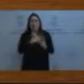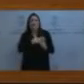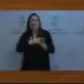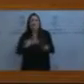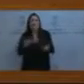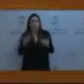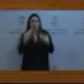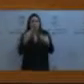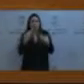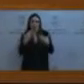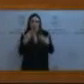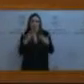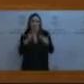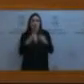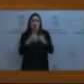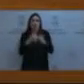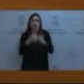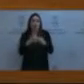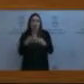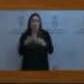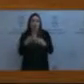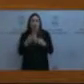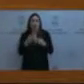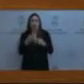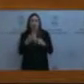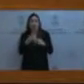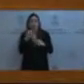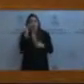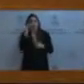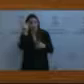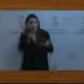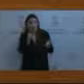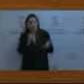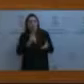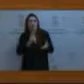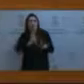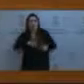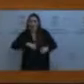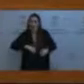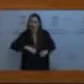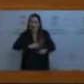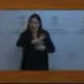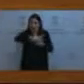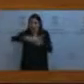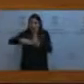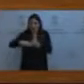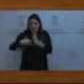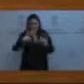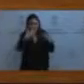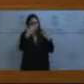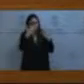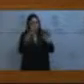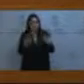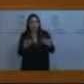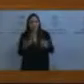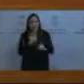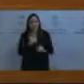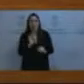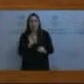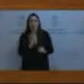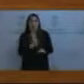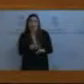la generosidad del grupo parlamentario que tenía su iniciativa y que ha admitido las enmiendas. Y es verdad, lo decía el